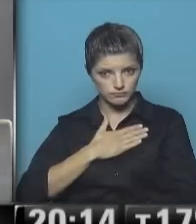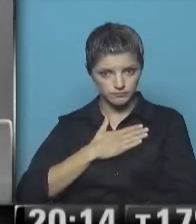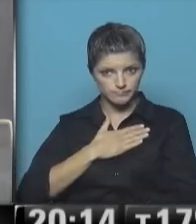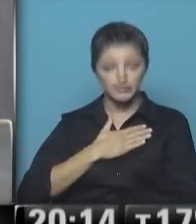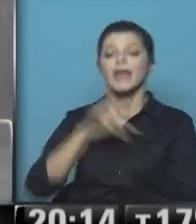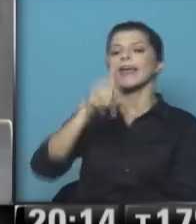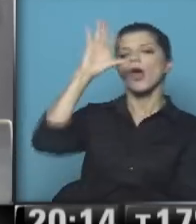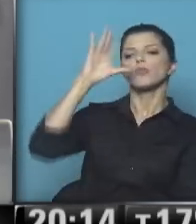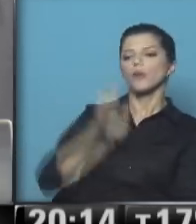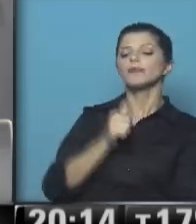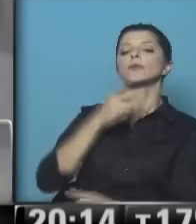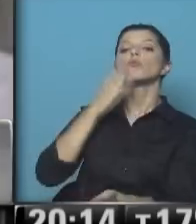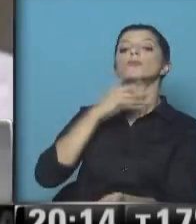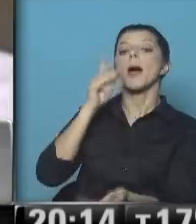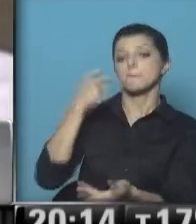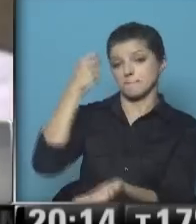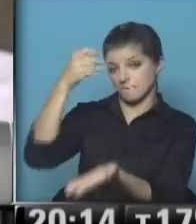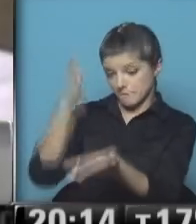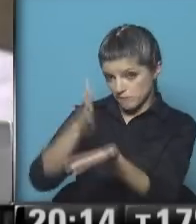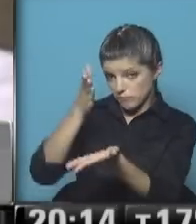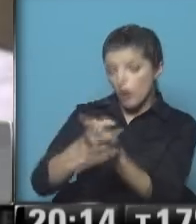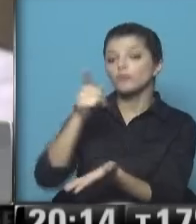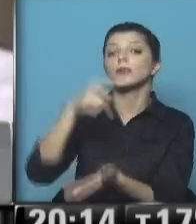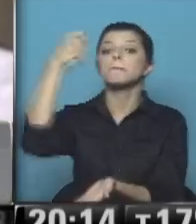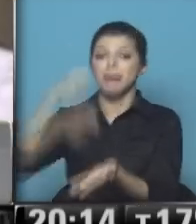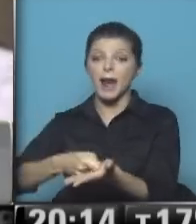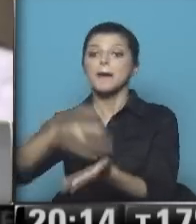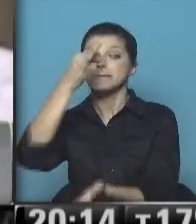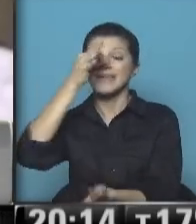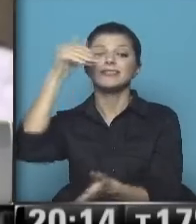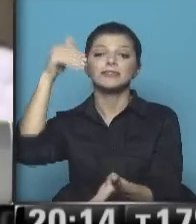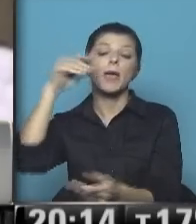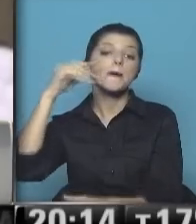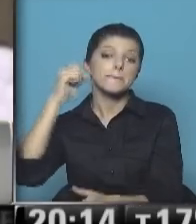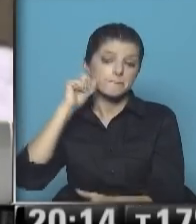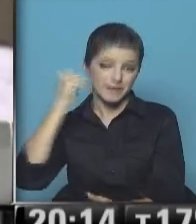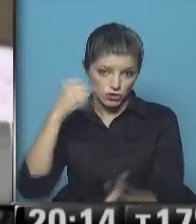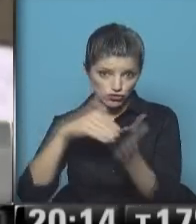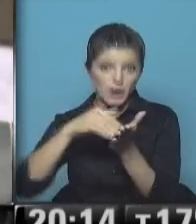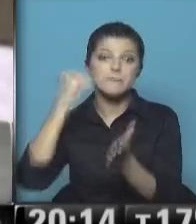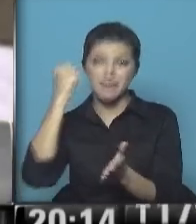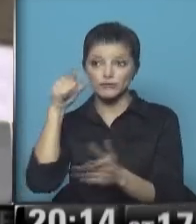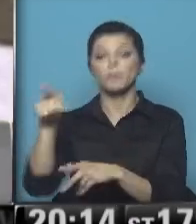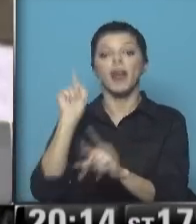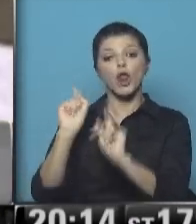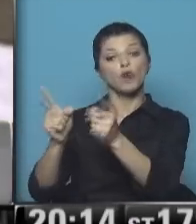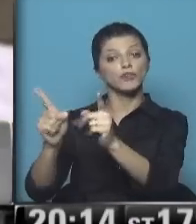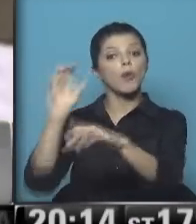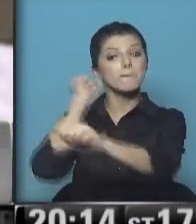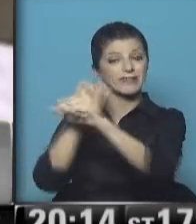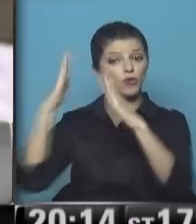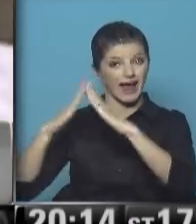una fianza de 20 millones de pesos para su prisión domiciliaria allí, en Estados Unidos. El empresario se